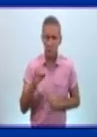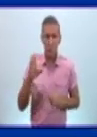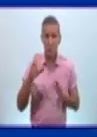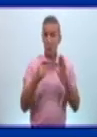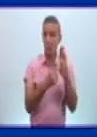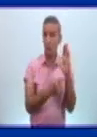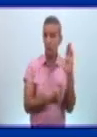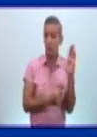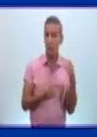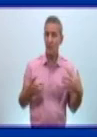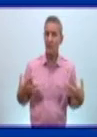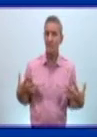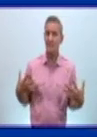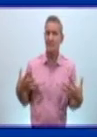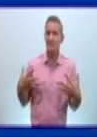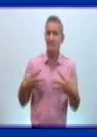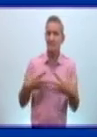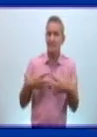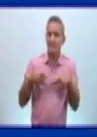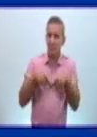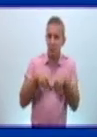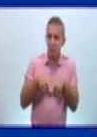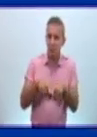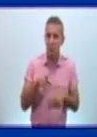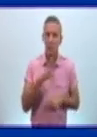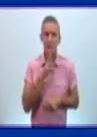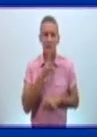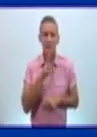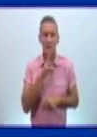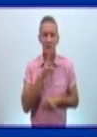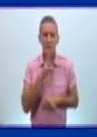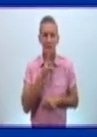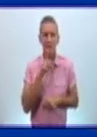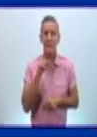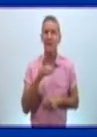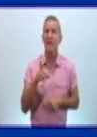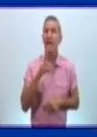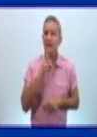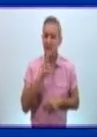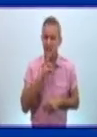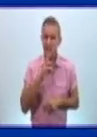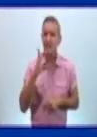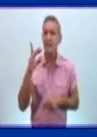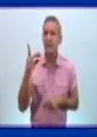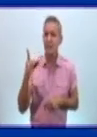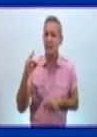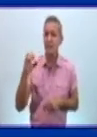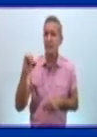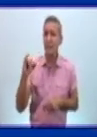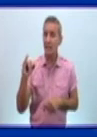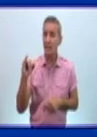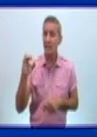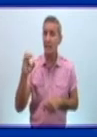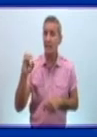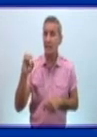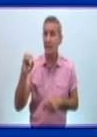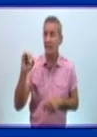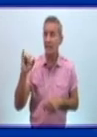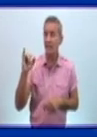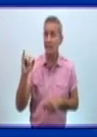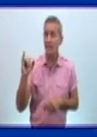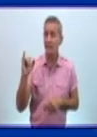se disuelven ¿dónde? En el agua, que es el disolvente, porque ya me están dando la información que es una